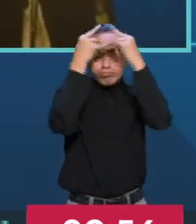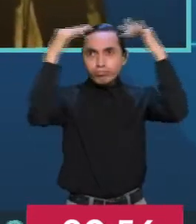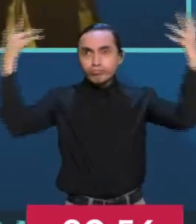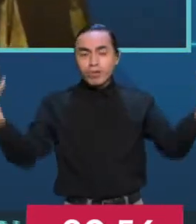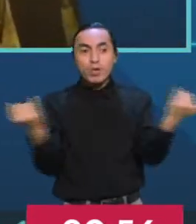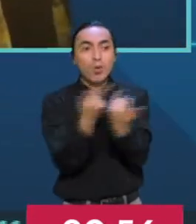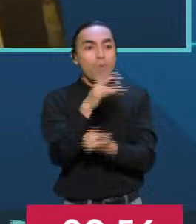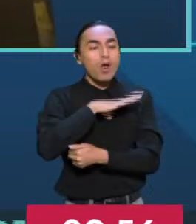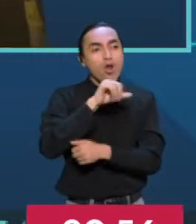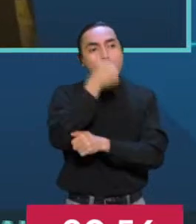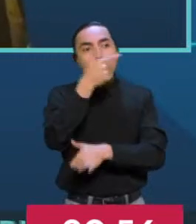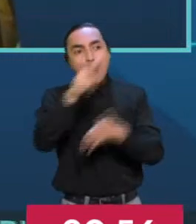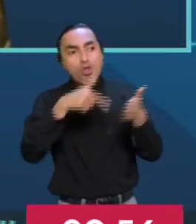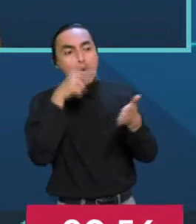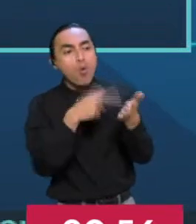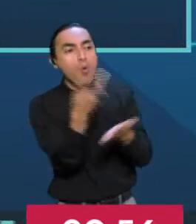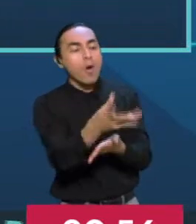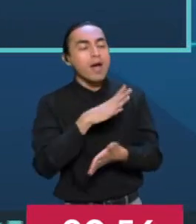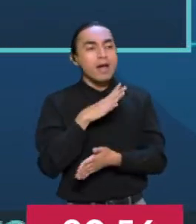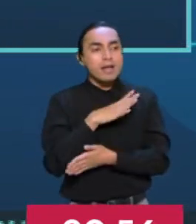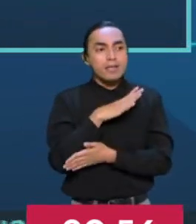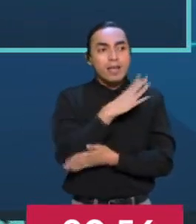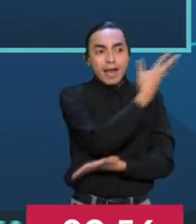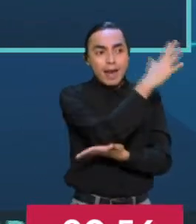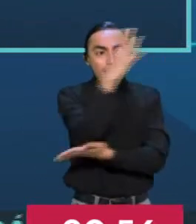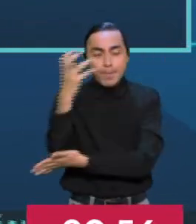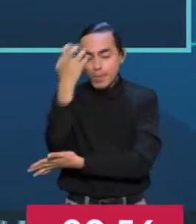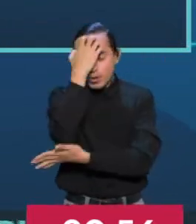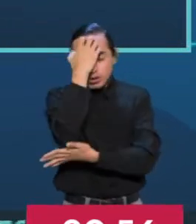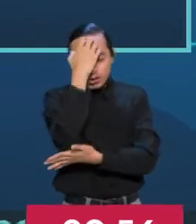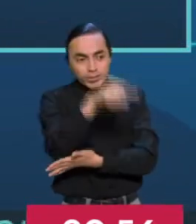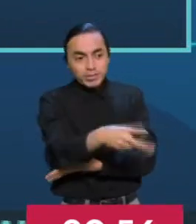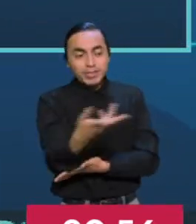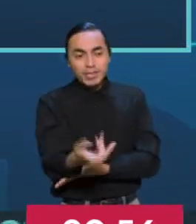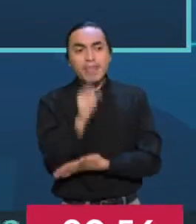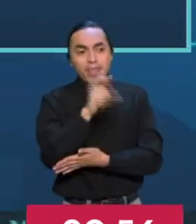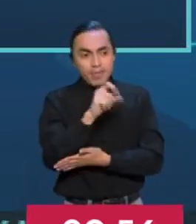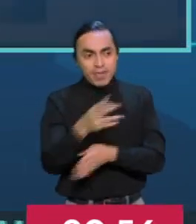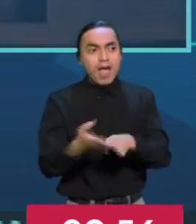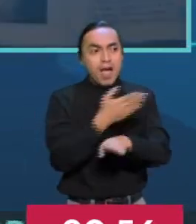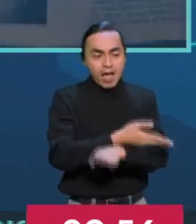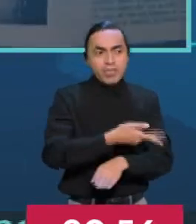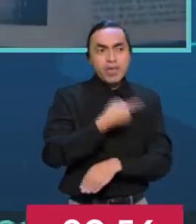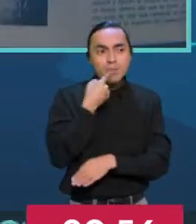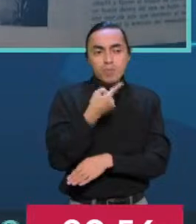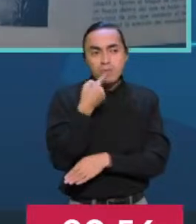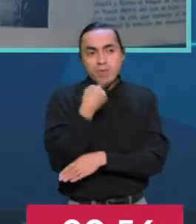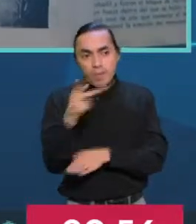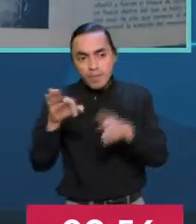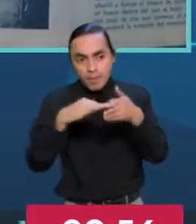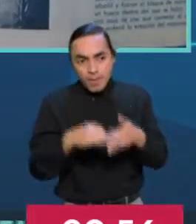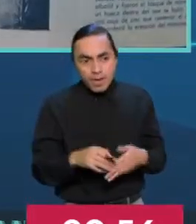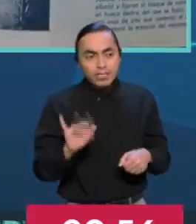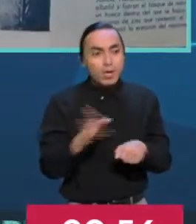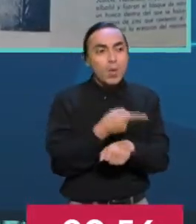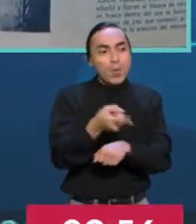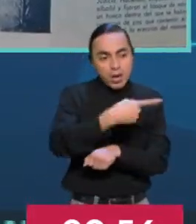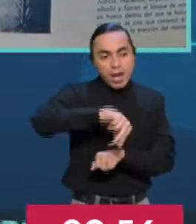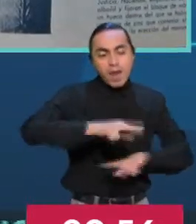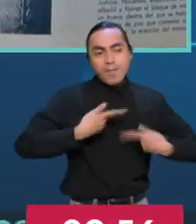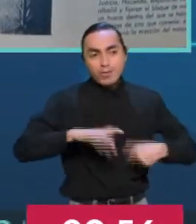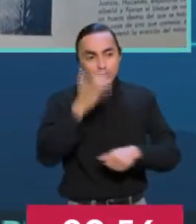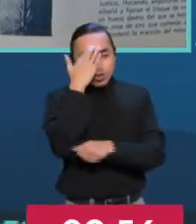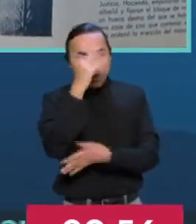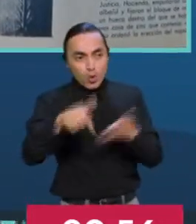ejemplo? Sí, bueno, otro lugar que menciona es el bosque de Chapultepec, que creo que también ya hemos mencionado mucho porque está en el imaginario colectivo y bueno, es un lugar